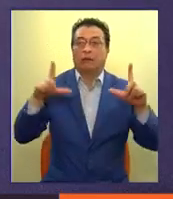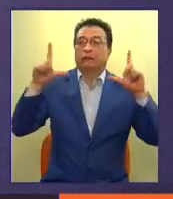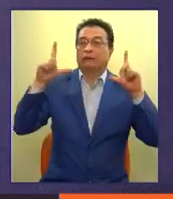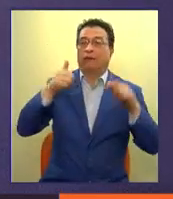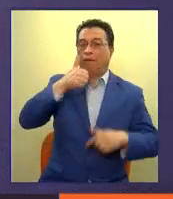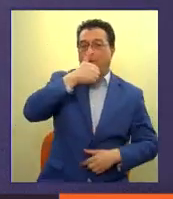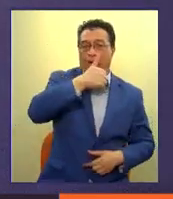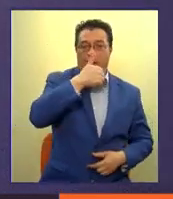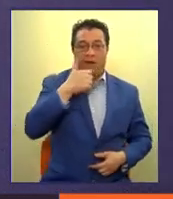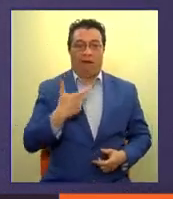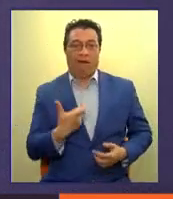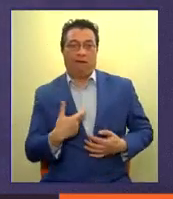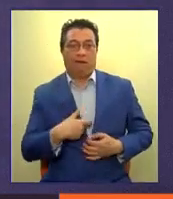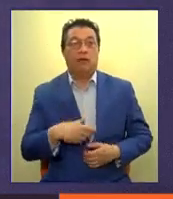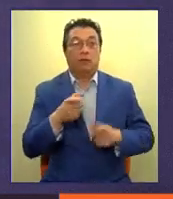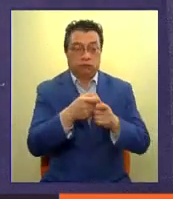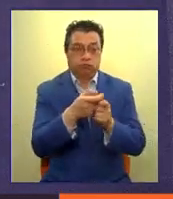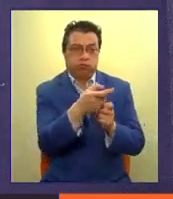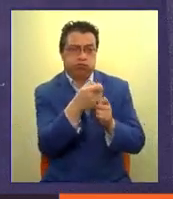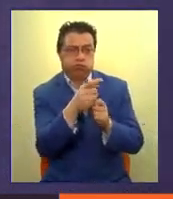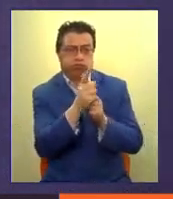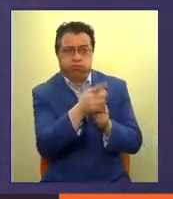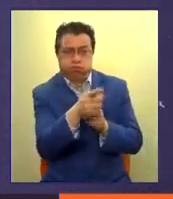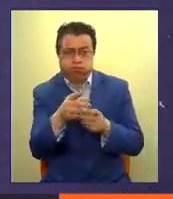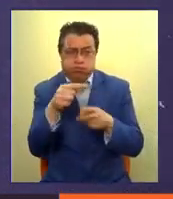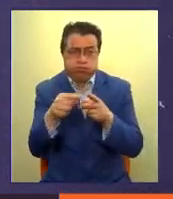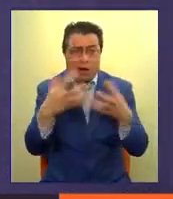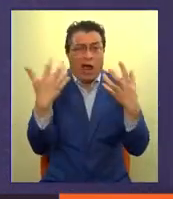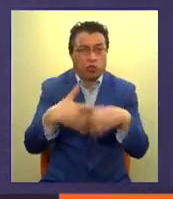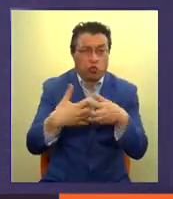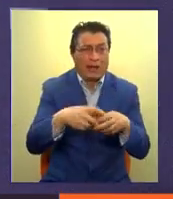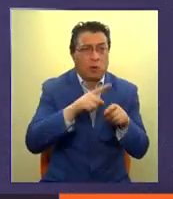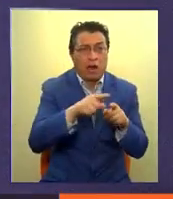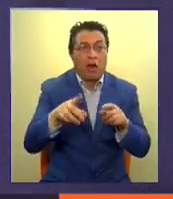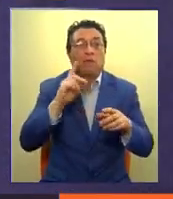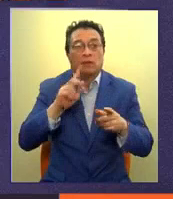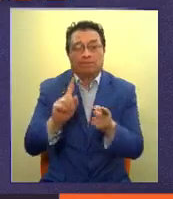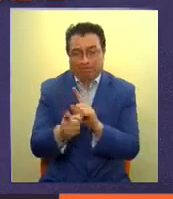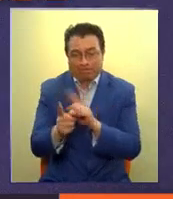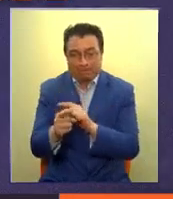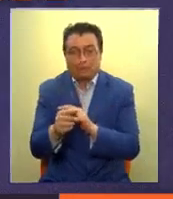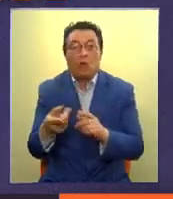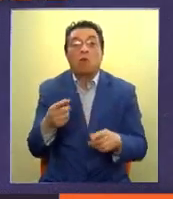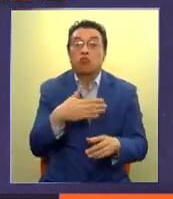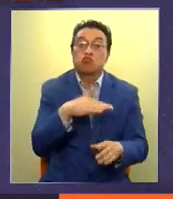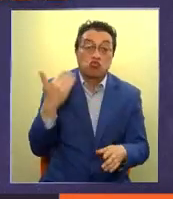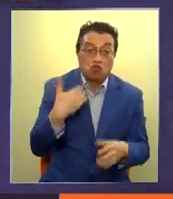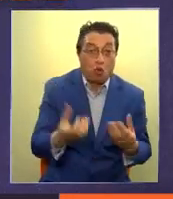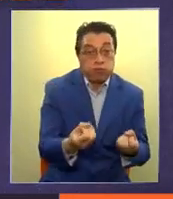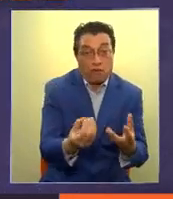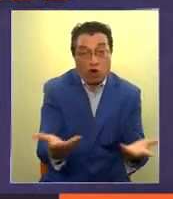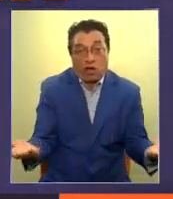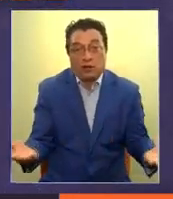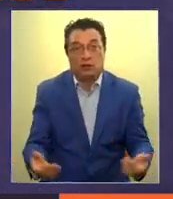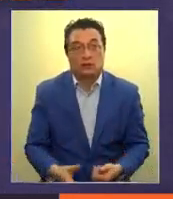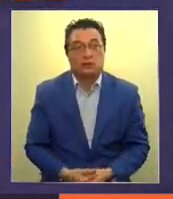tiro, semiautomáticas ráfagas, la fantasía del fogueo, adulteradas para matar.